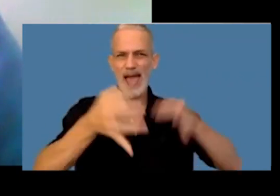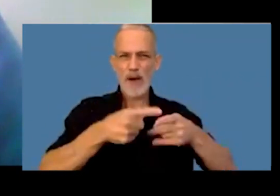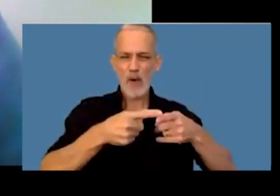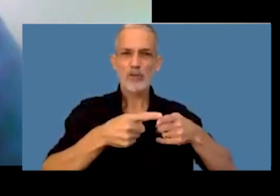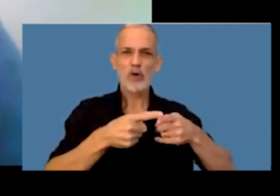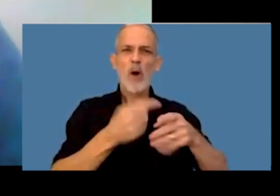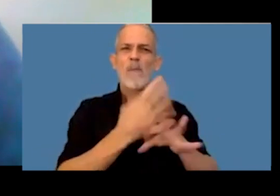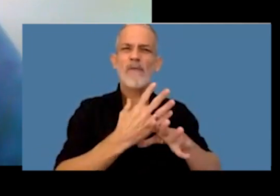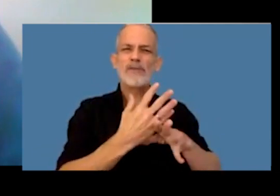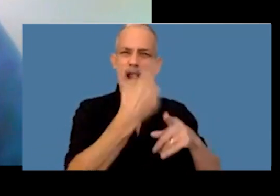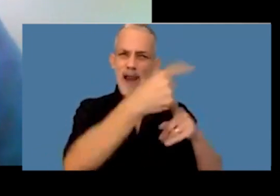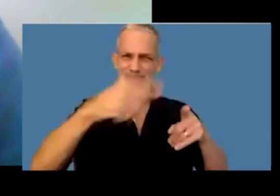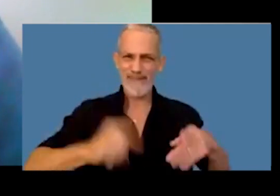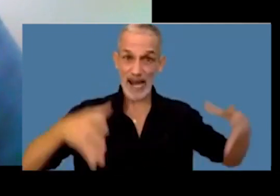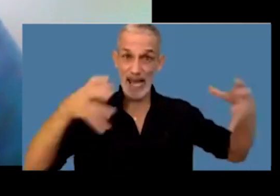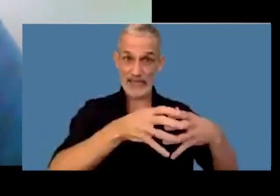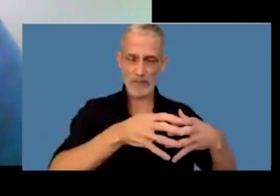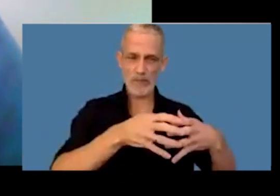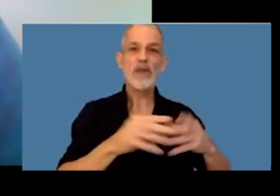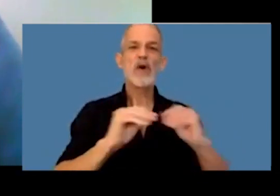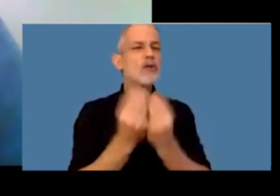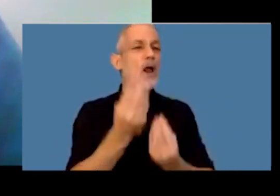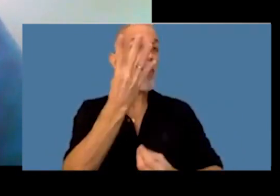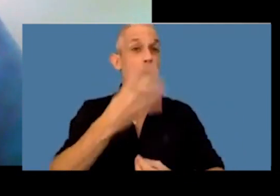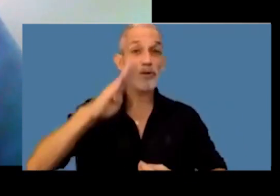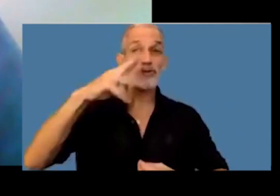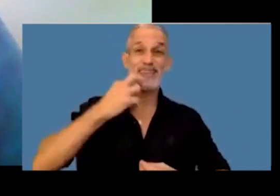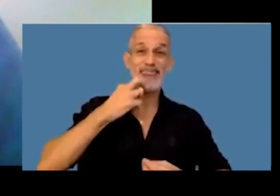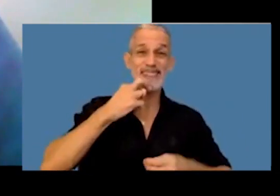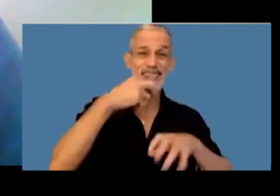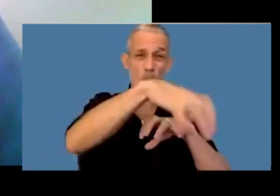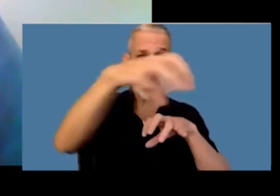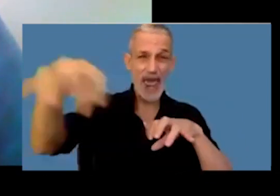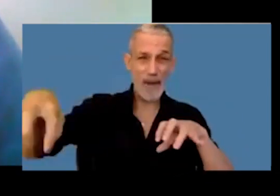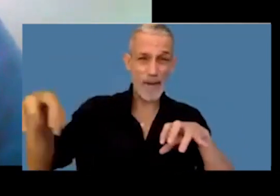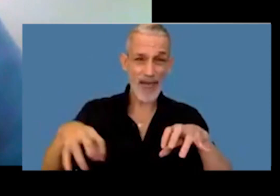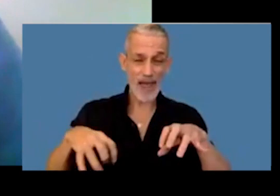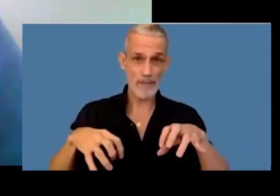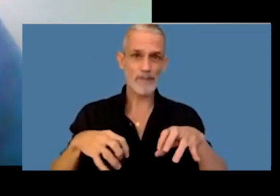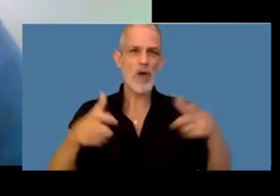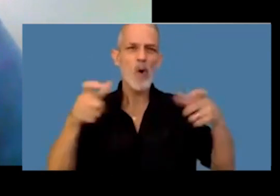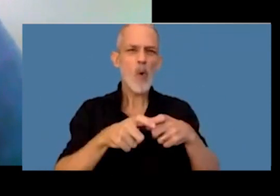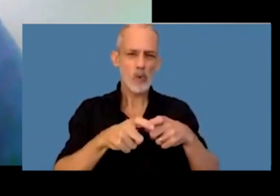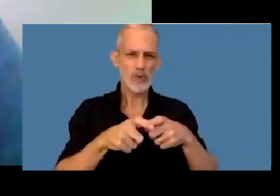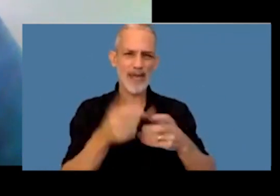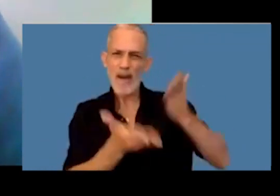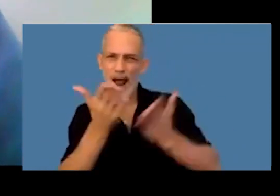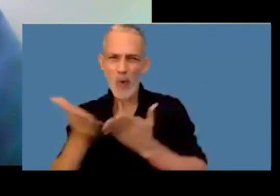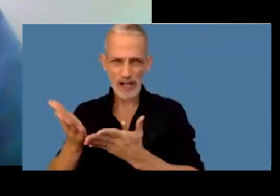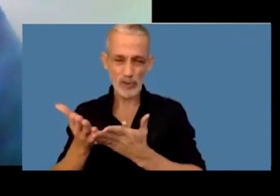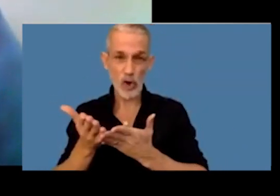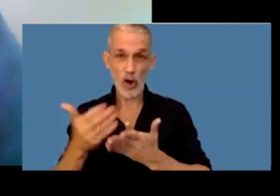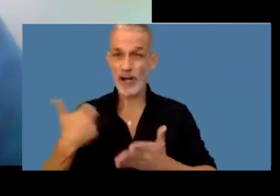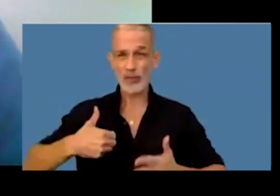interdisciplinarias, y que hay 419 hoy en día activas, como bien mencionaba Fernando, en todo el